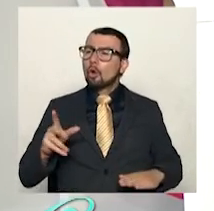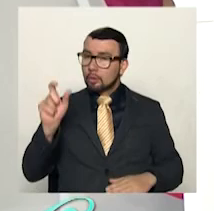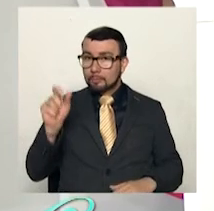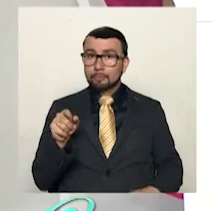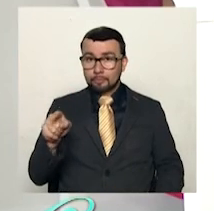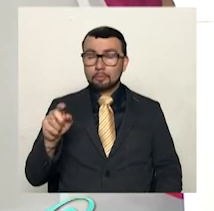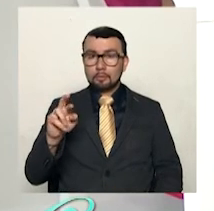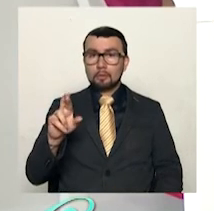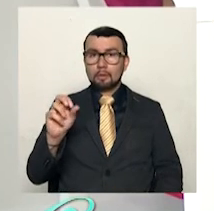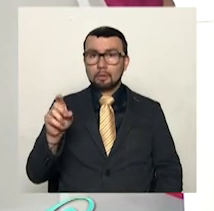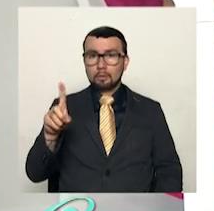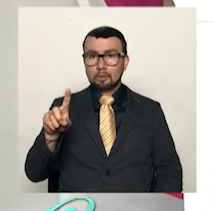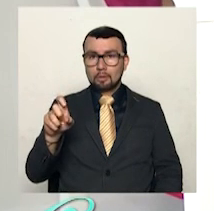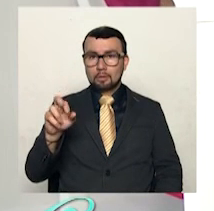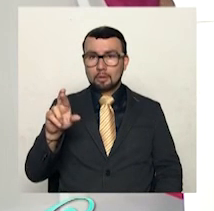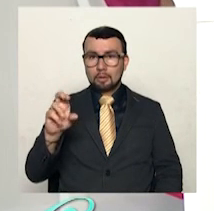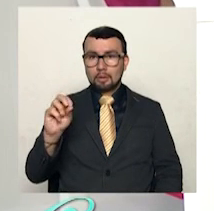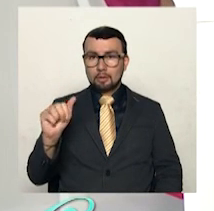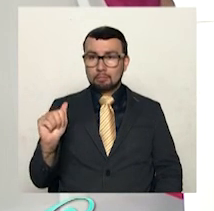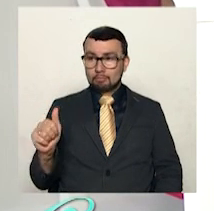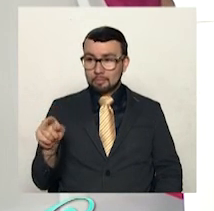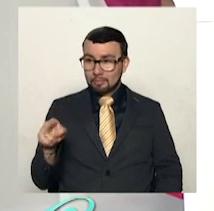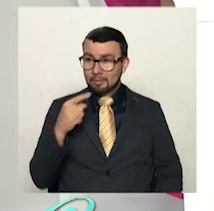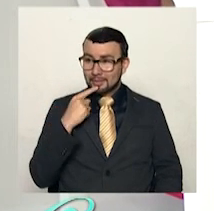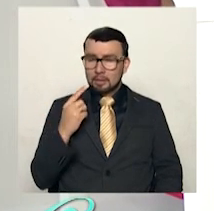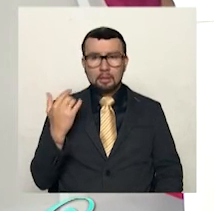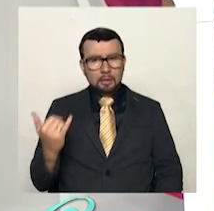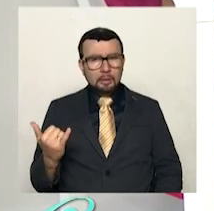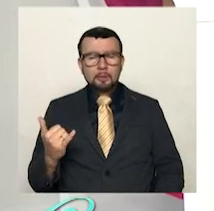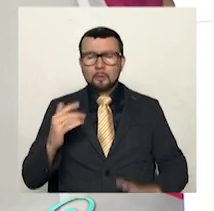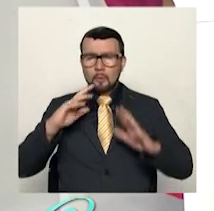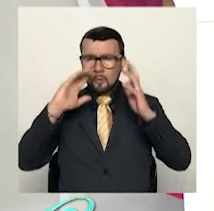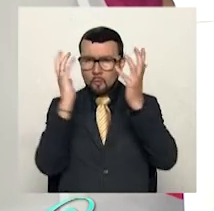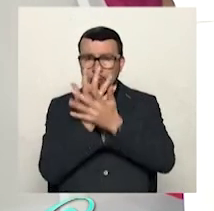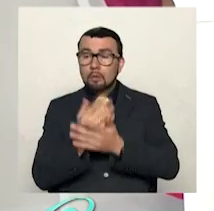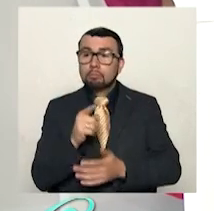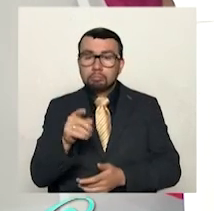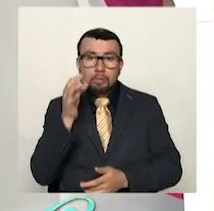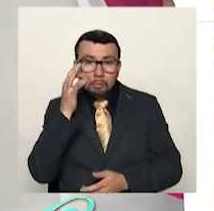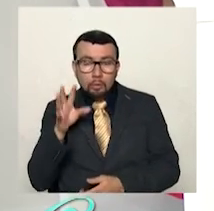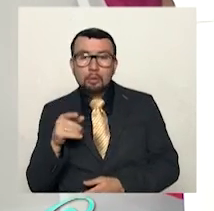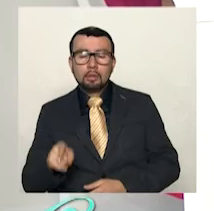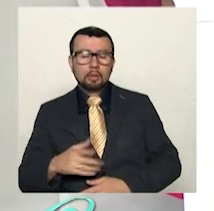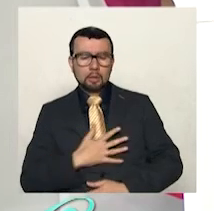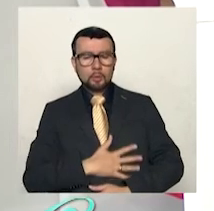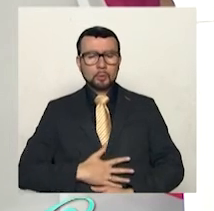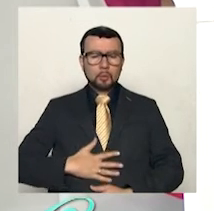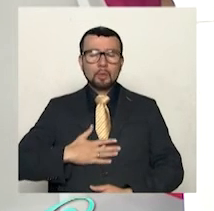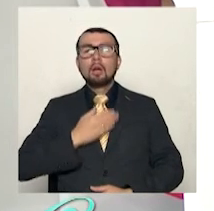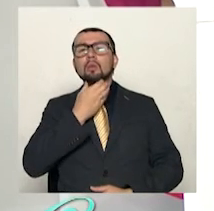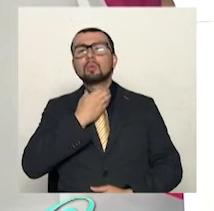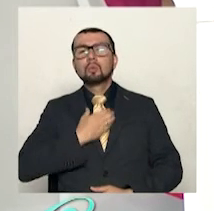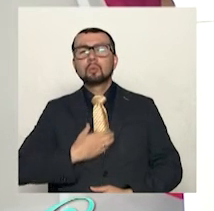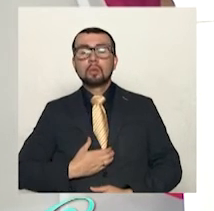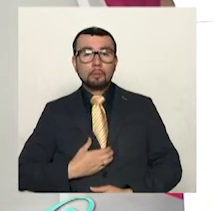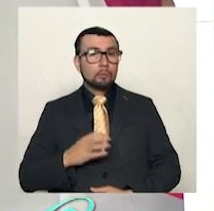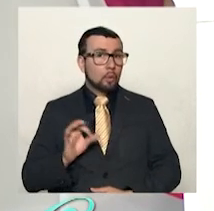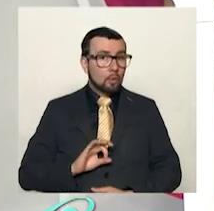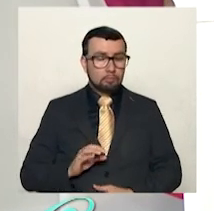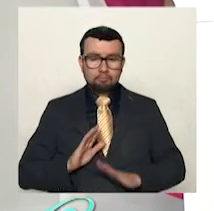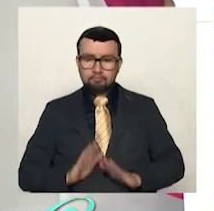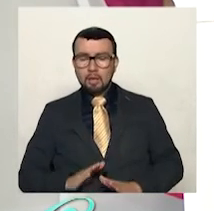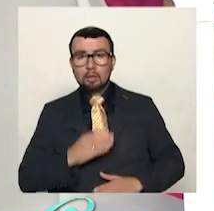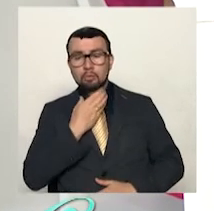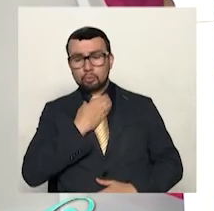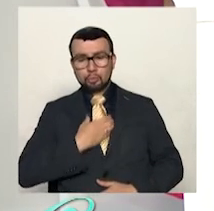doctor Rosero precisamente, y la confusión que se puede llegar a presentar en los casos de esofagitis, en los casos de espasmo del